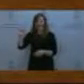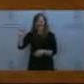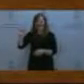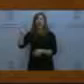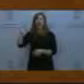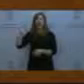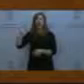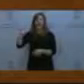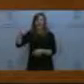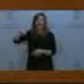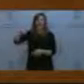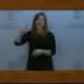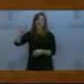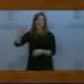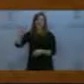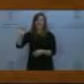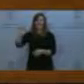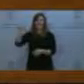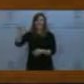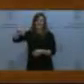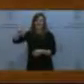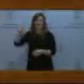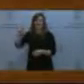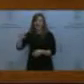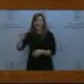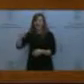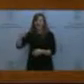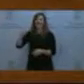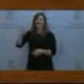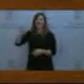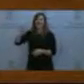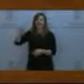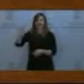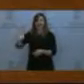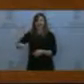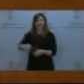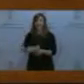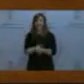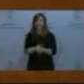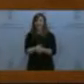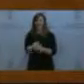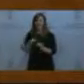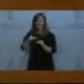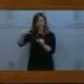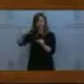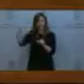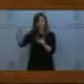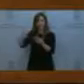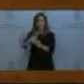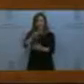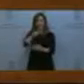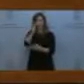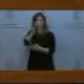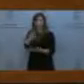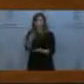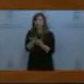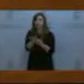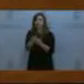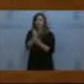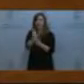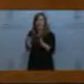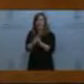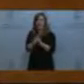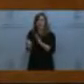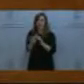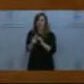Andrés, Sandra, Ricardo y de todos sus antecesores. Valga esto también, esta proposición no de ley,